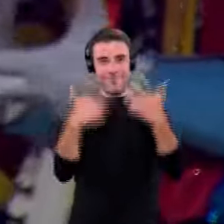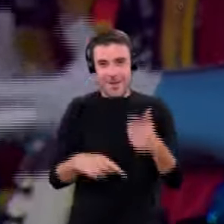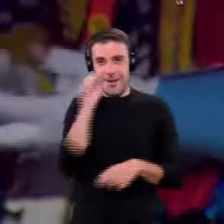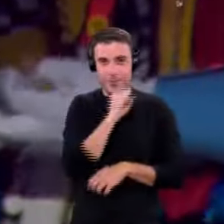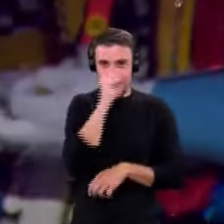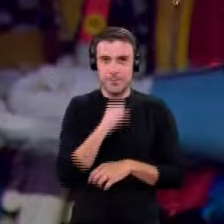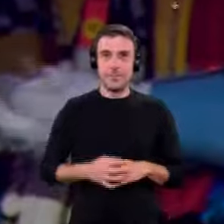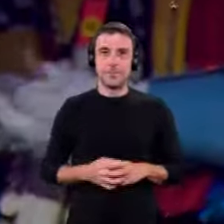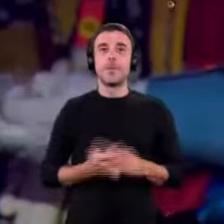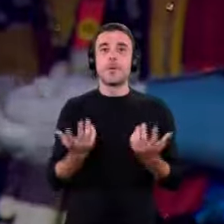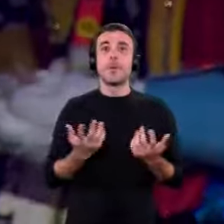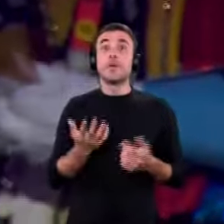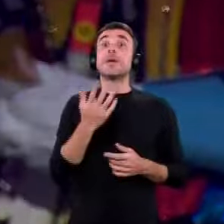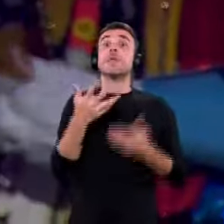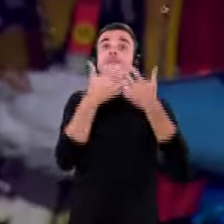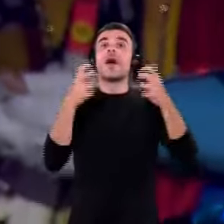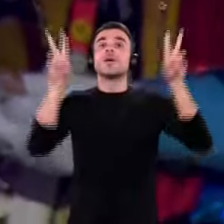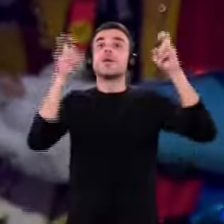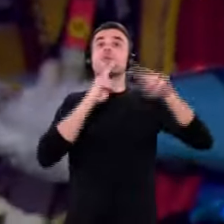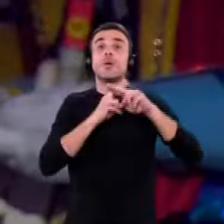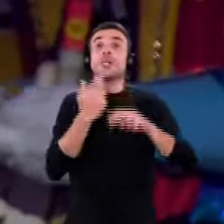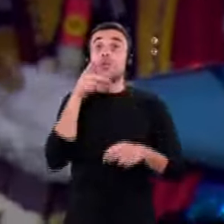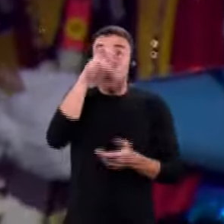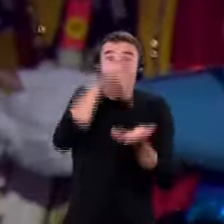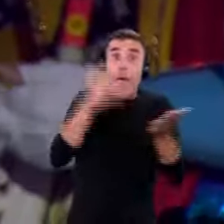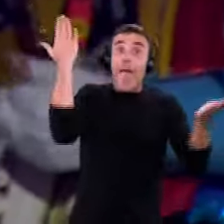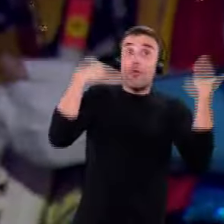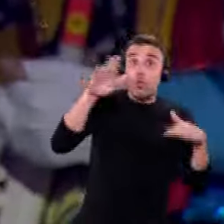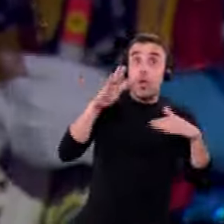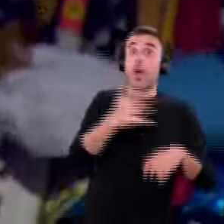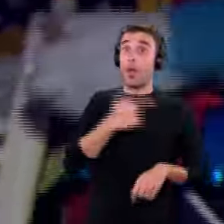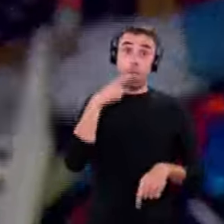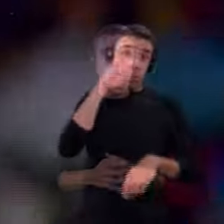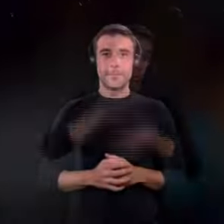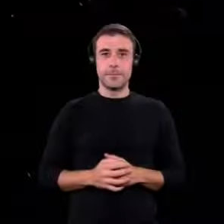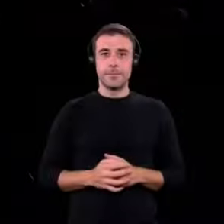llama ¿Quién se excusa? Se acusa.